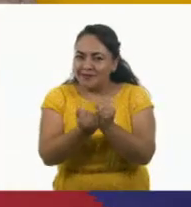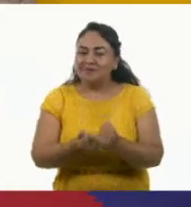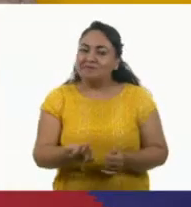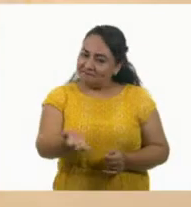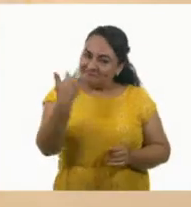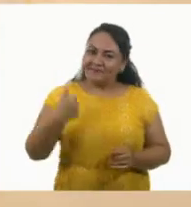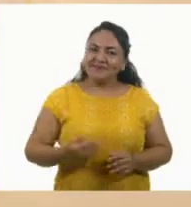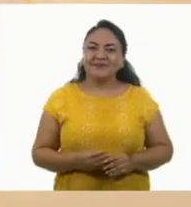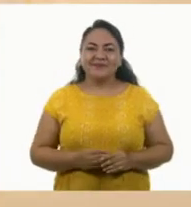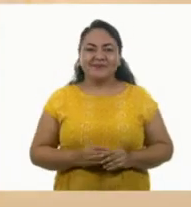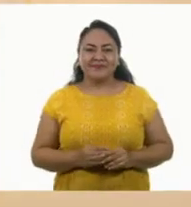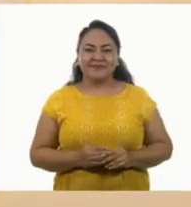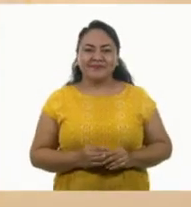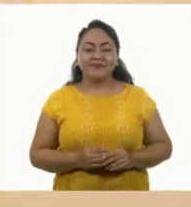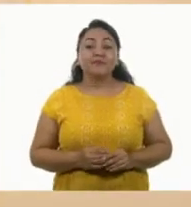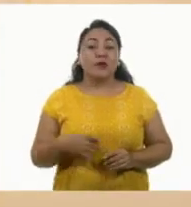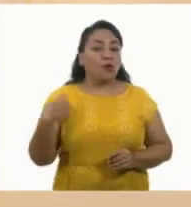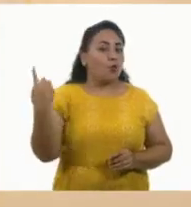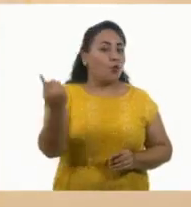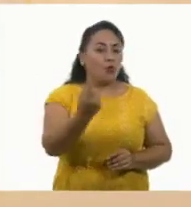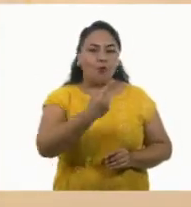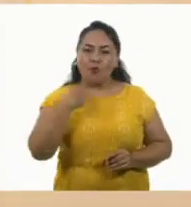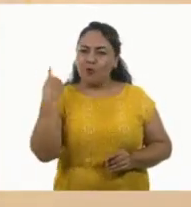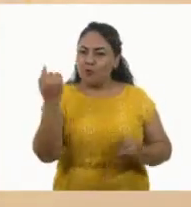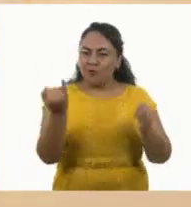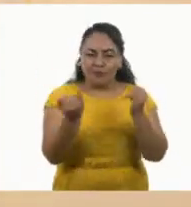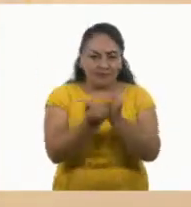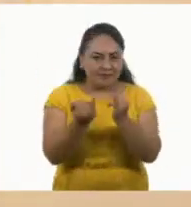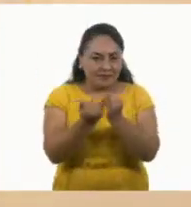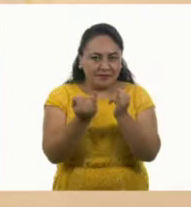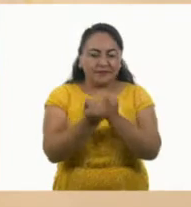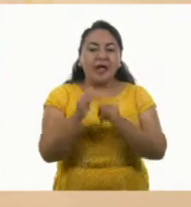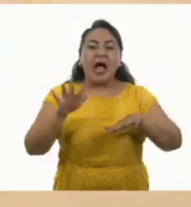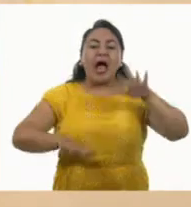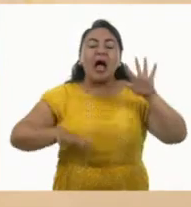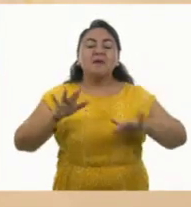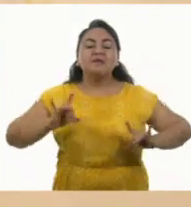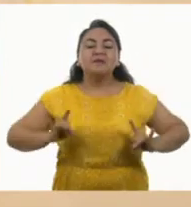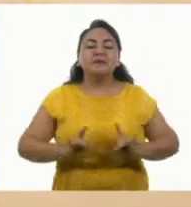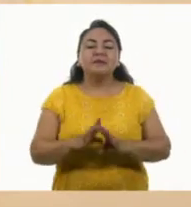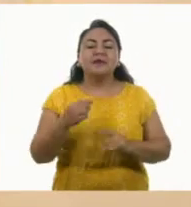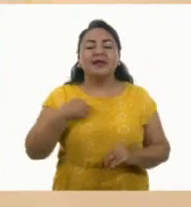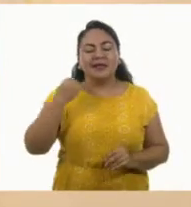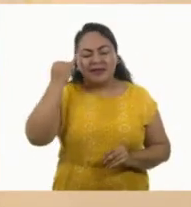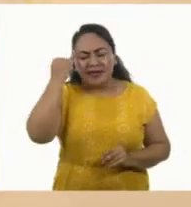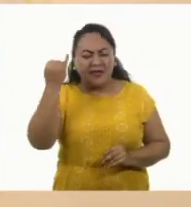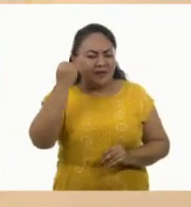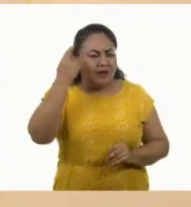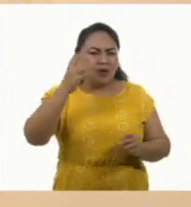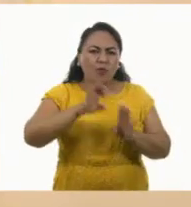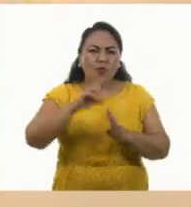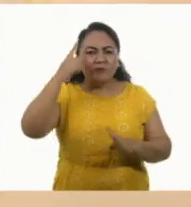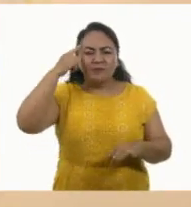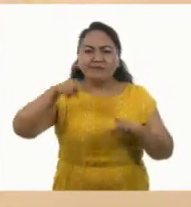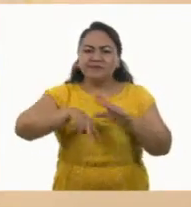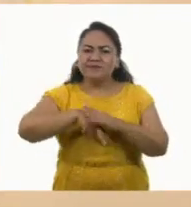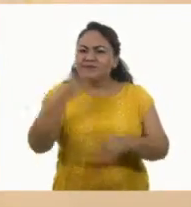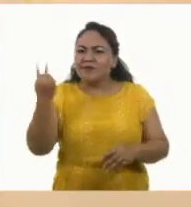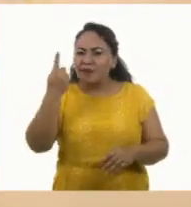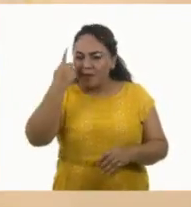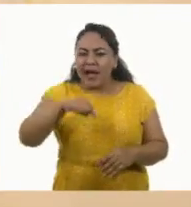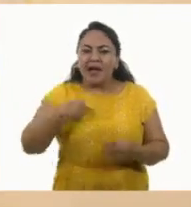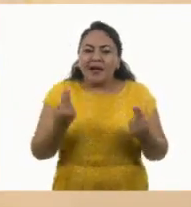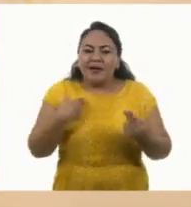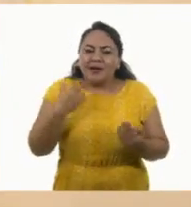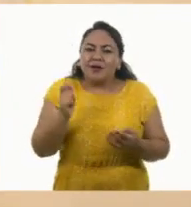¡Vamos! A todas y a todos nos ha pasado que se nos terminan las ideas sobre lo que podemos hacer para compartir